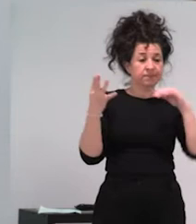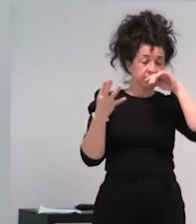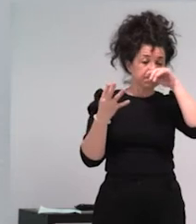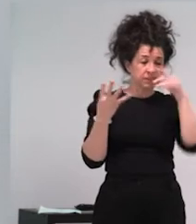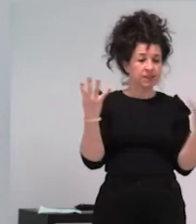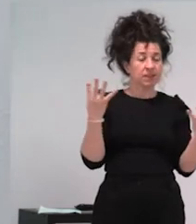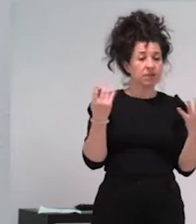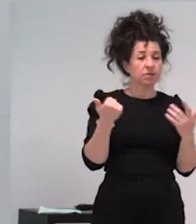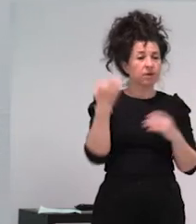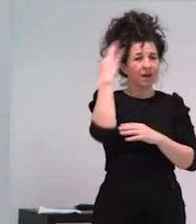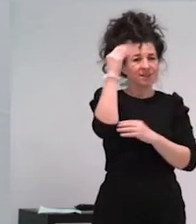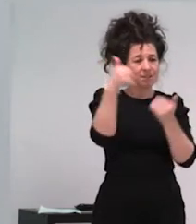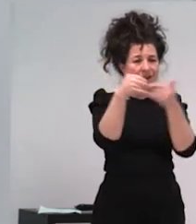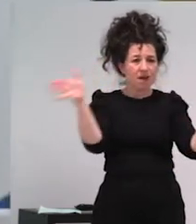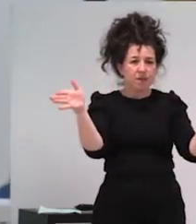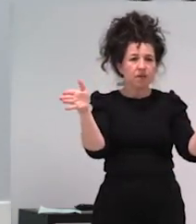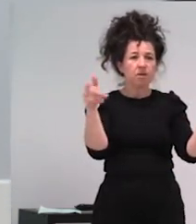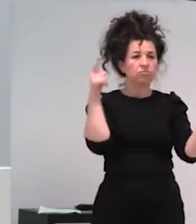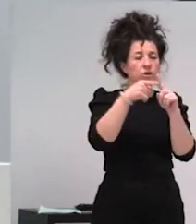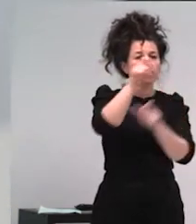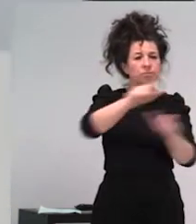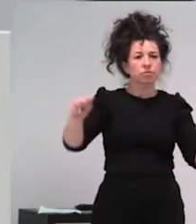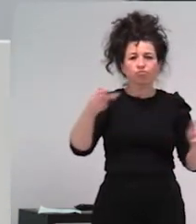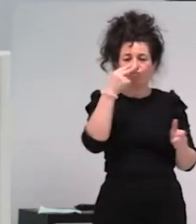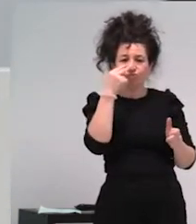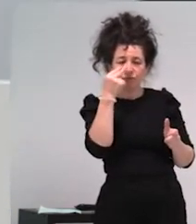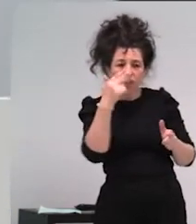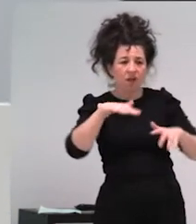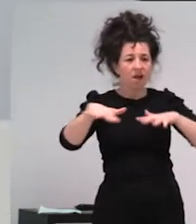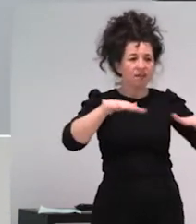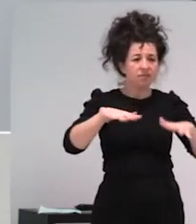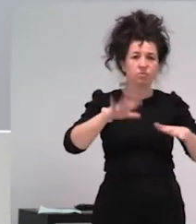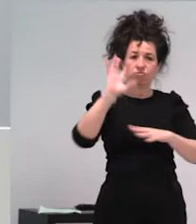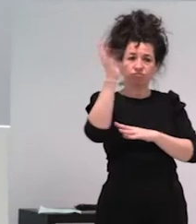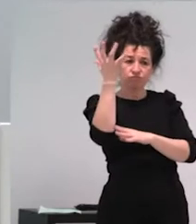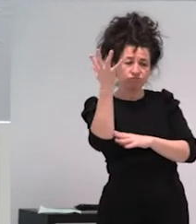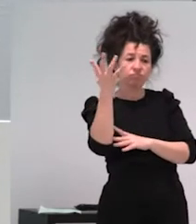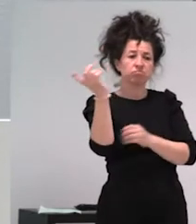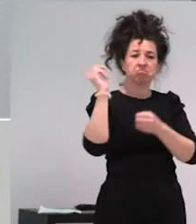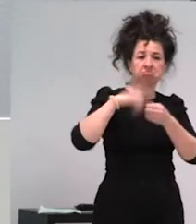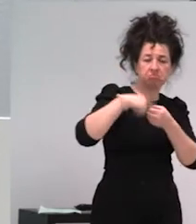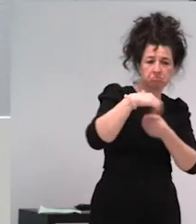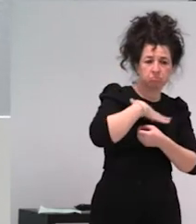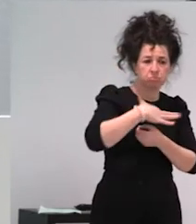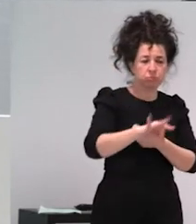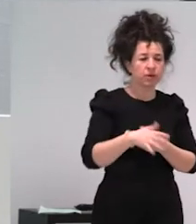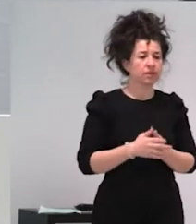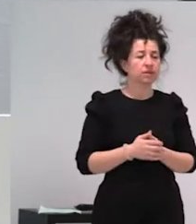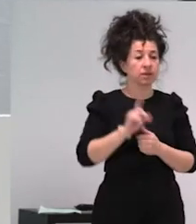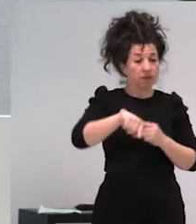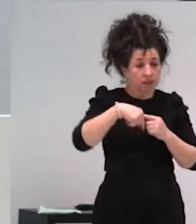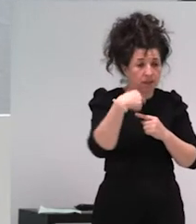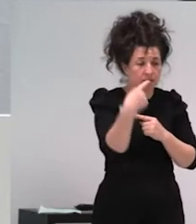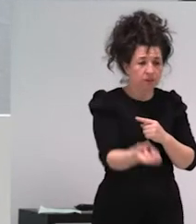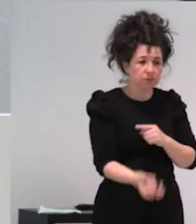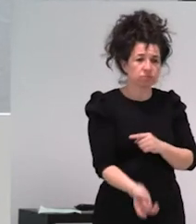abierta para todo el mundo que estuviera interesado en el activismo medioambiental, y entonces pues de ahí luego